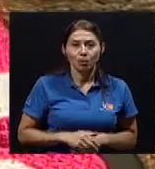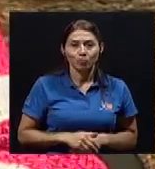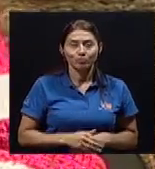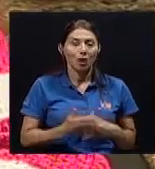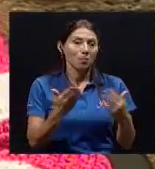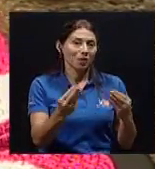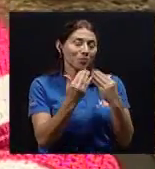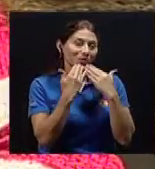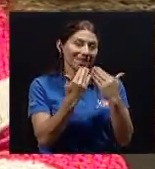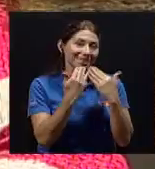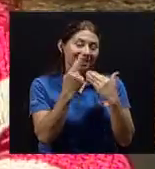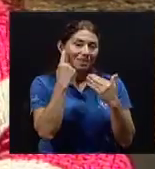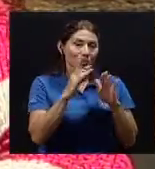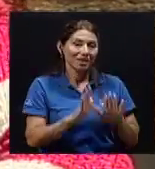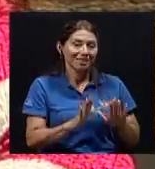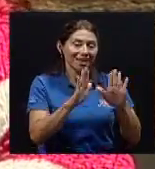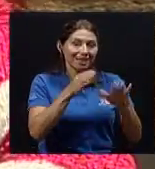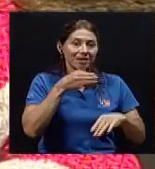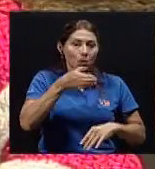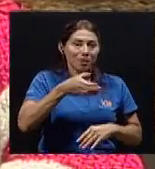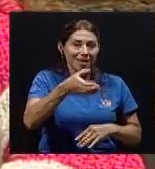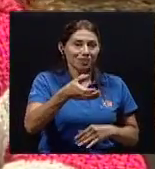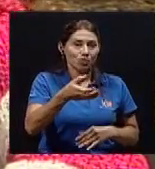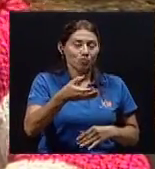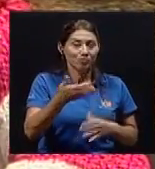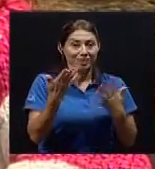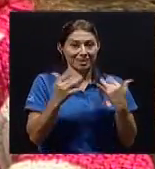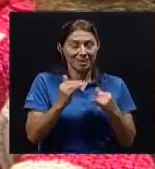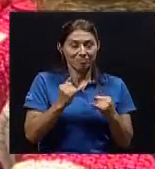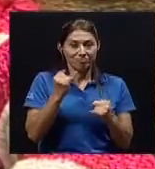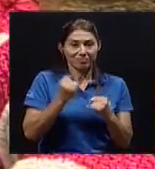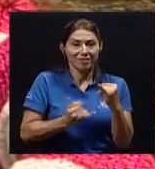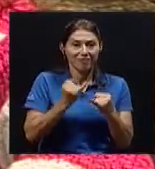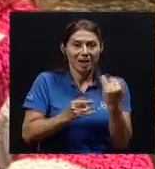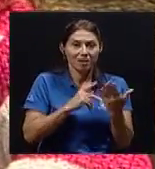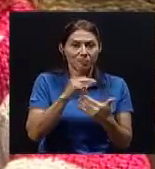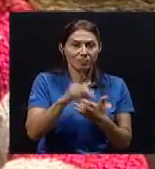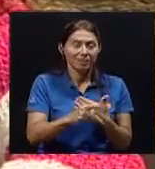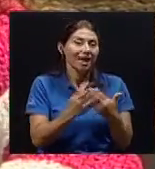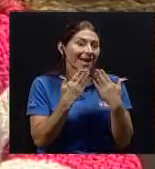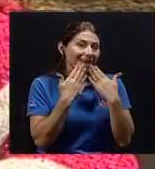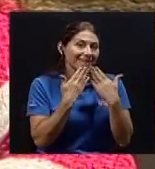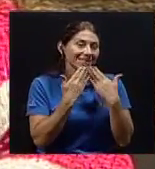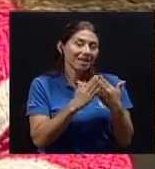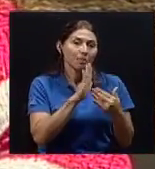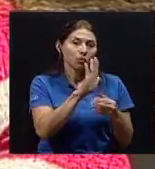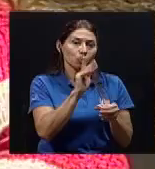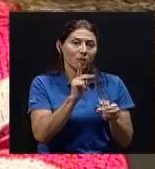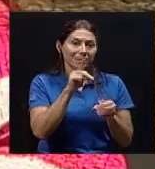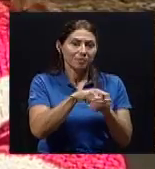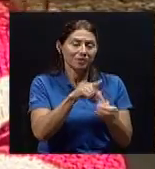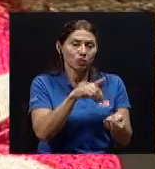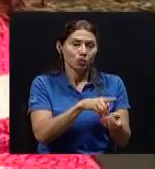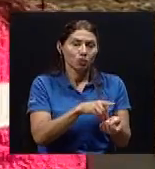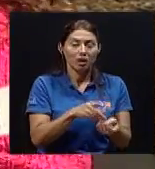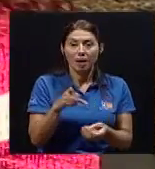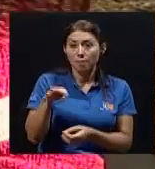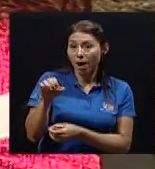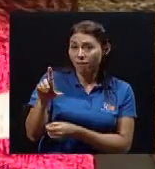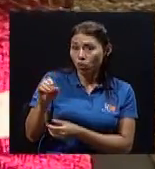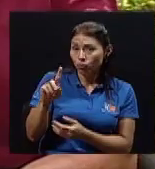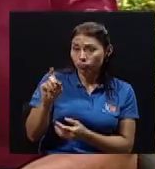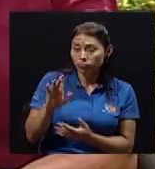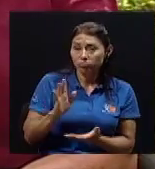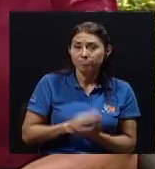Bueno, muchas gracias por esa excelente recomendación. Estamos llegando al final. Agradecerle, doctora, por su participación.